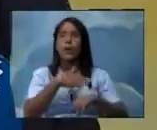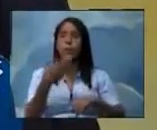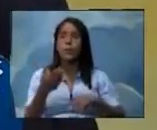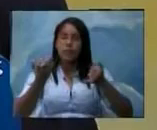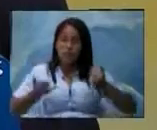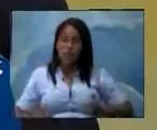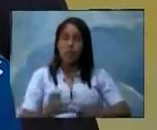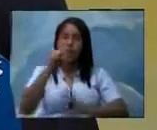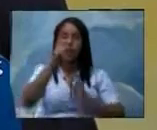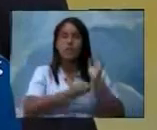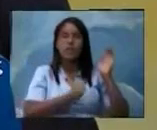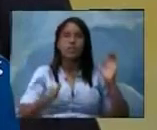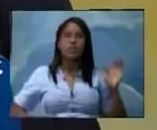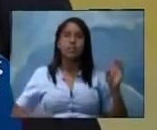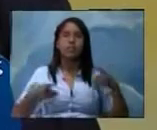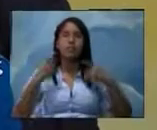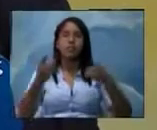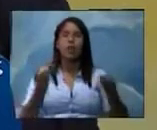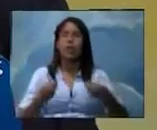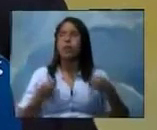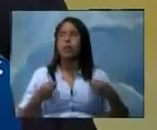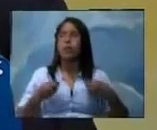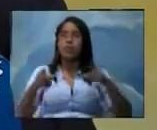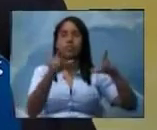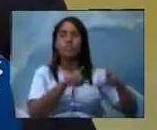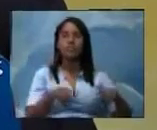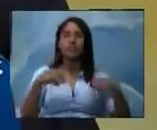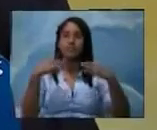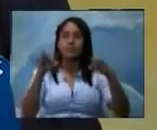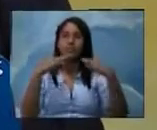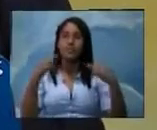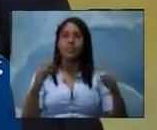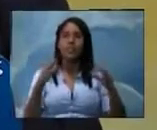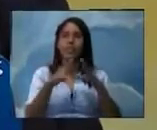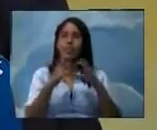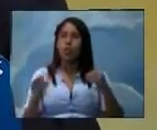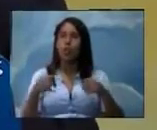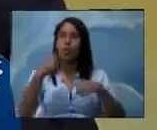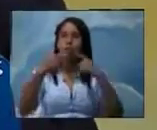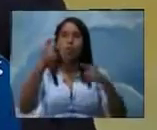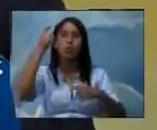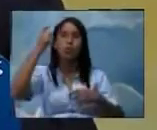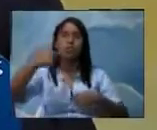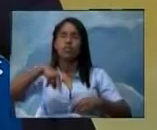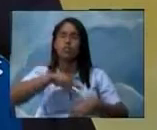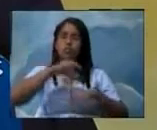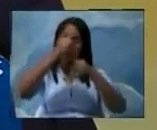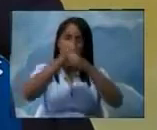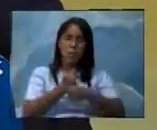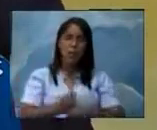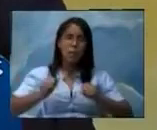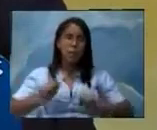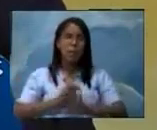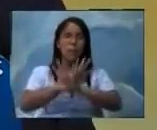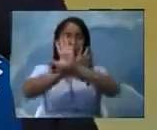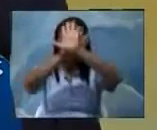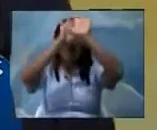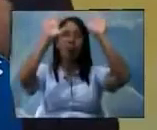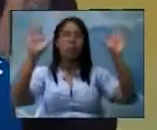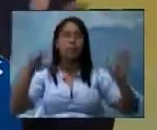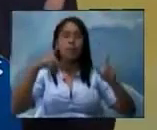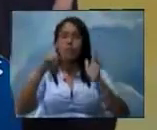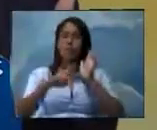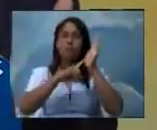porque los hijos del Señor debemos vivir en un ambiente sobrenatural. Todos los días nosotros esperamos milagros,